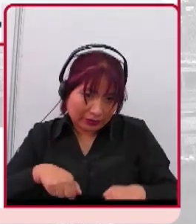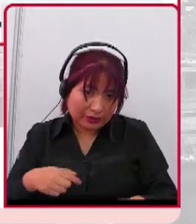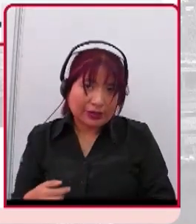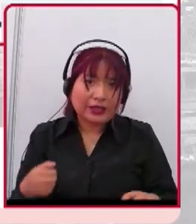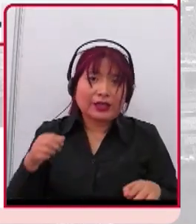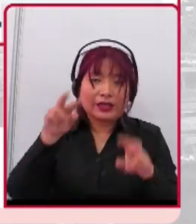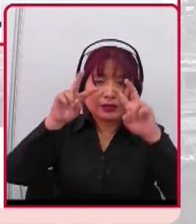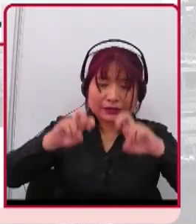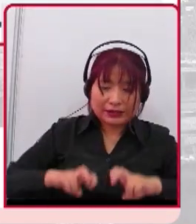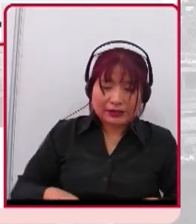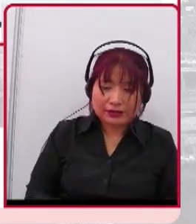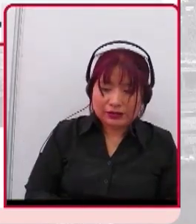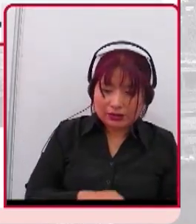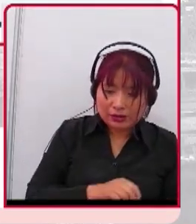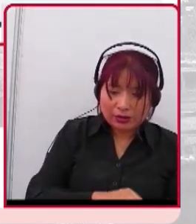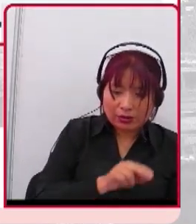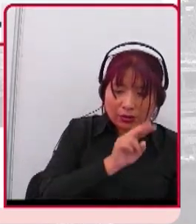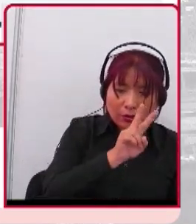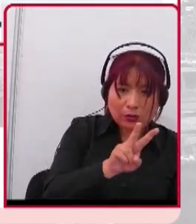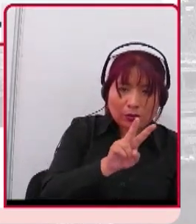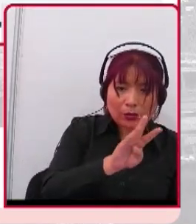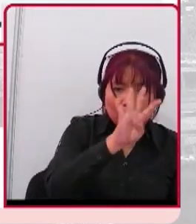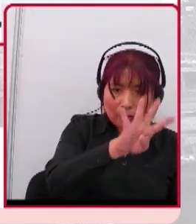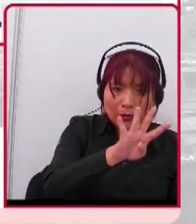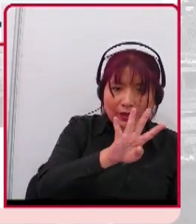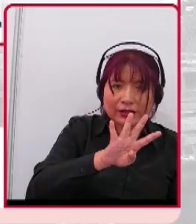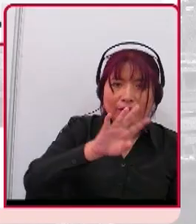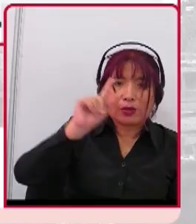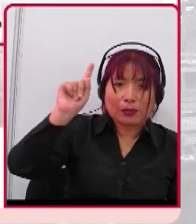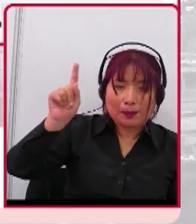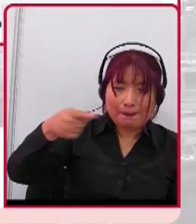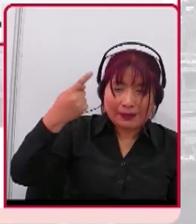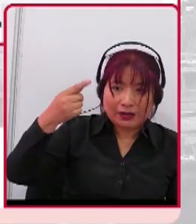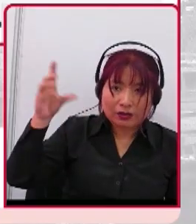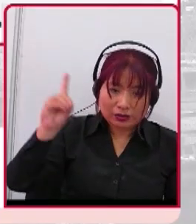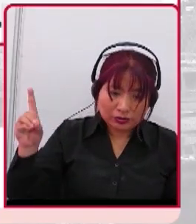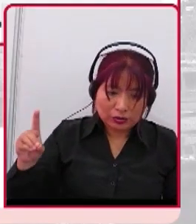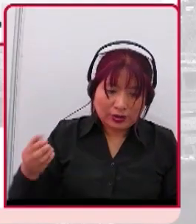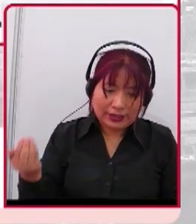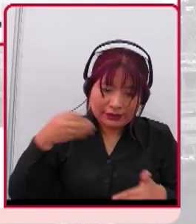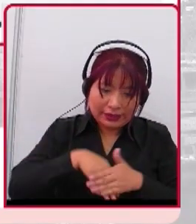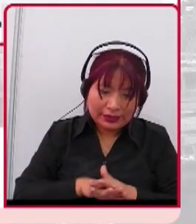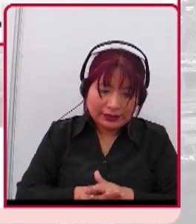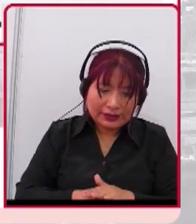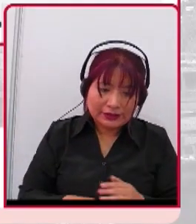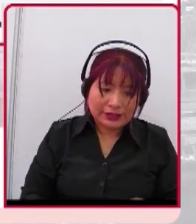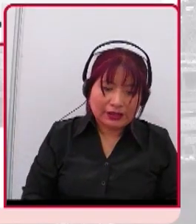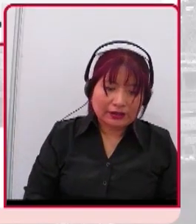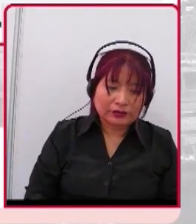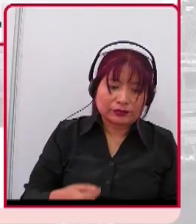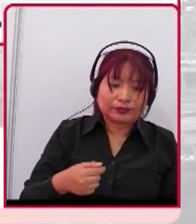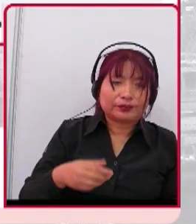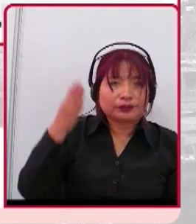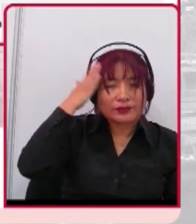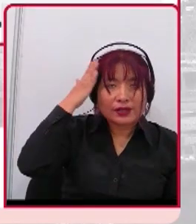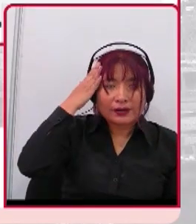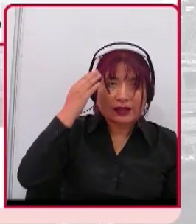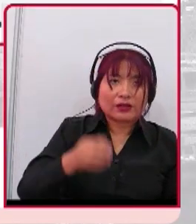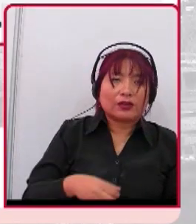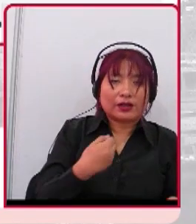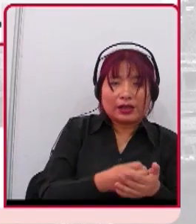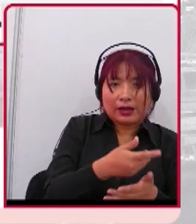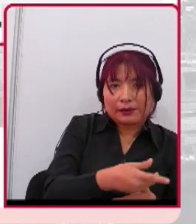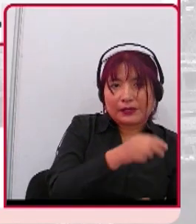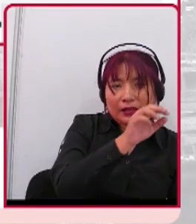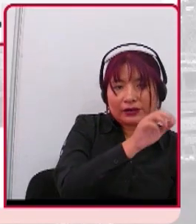4.79%, lo que se ha logrado es un ingreso adicional a la empresa de 4 millones, considerando el precio actual del oro y del cobre,